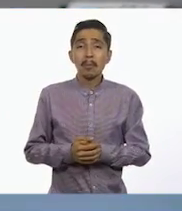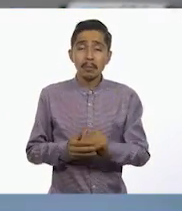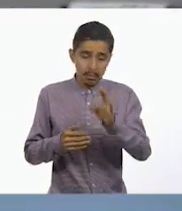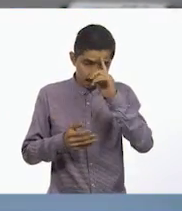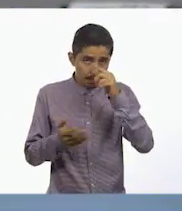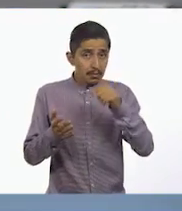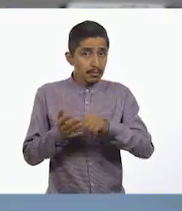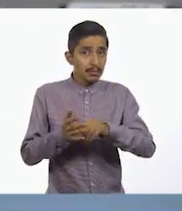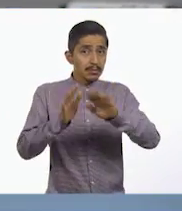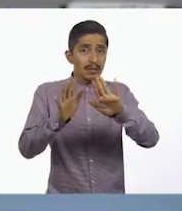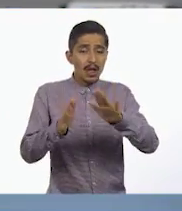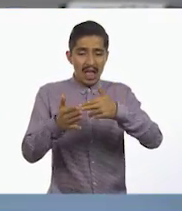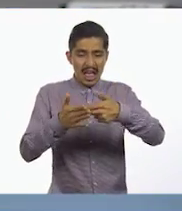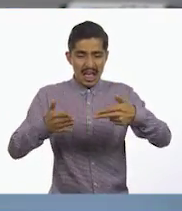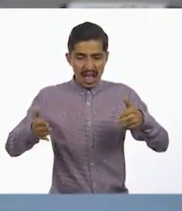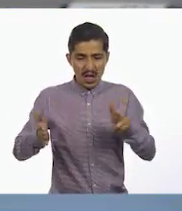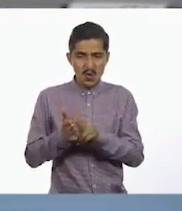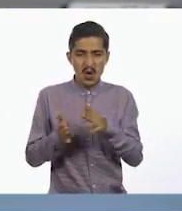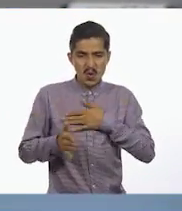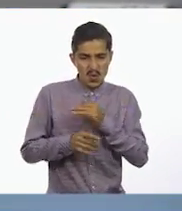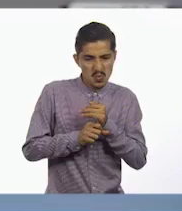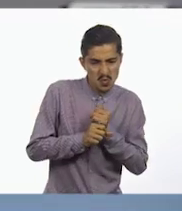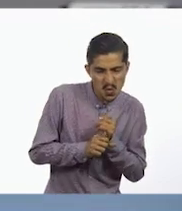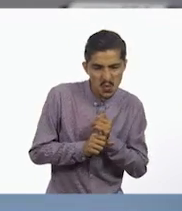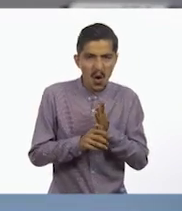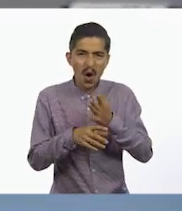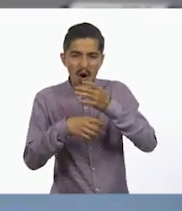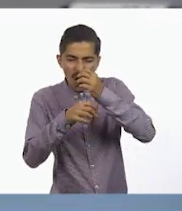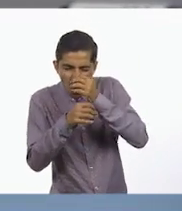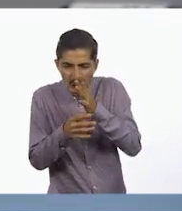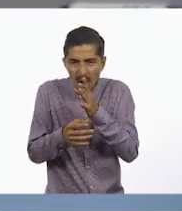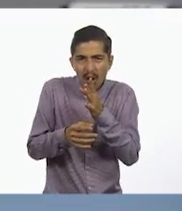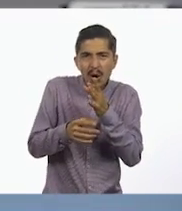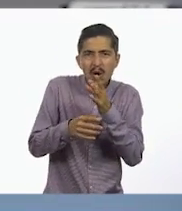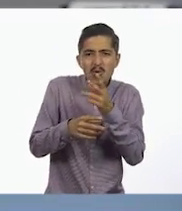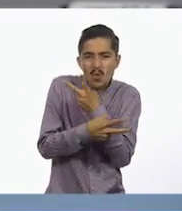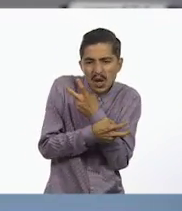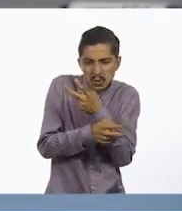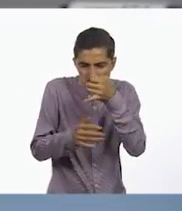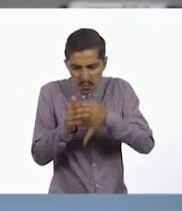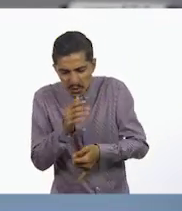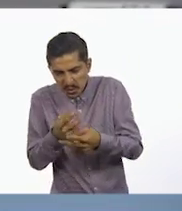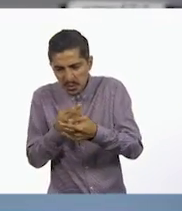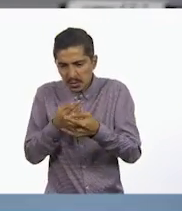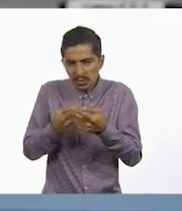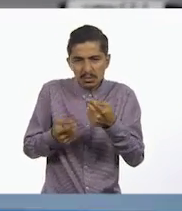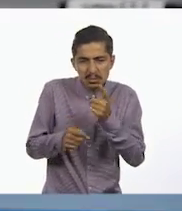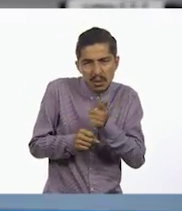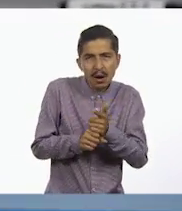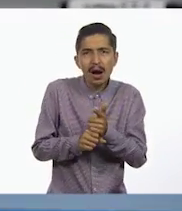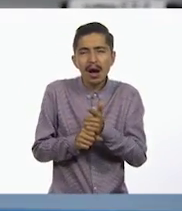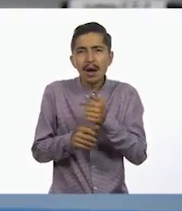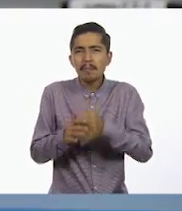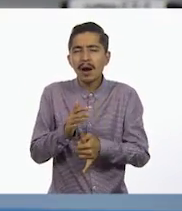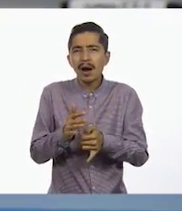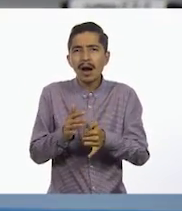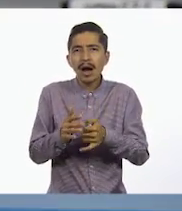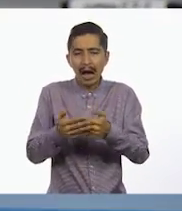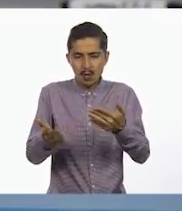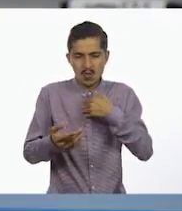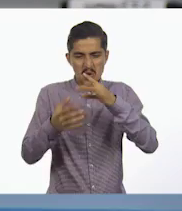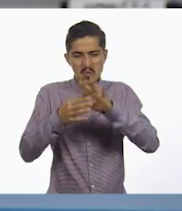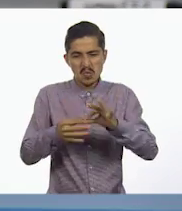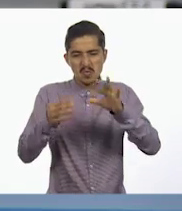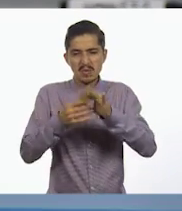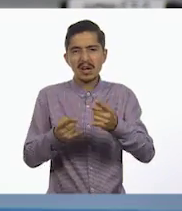que además de ser héroe, detective, paleontólogo, también me dedicaré a narrar historias valerosas de mis